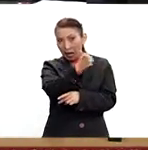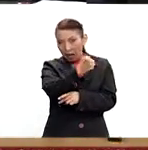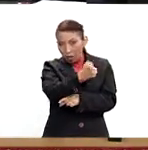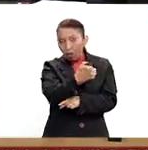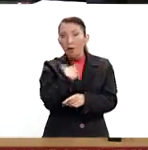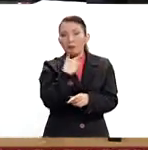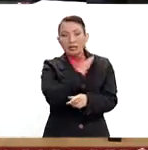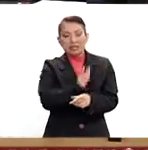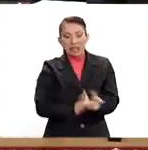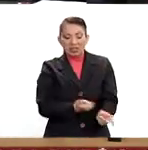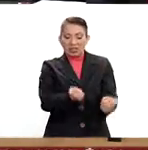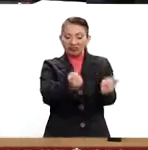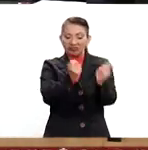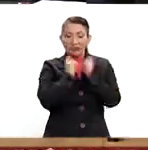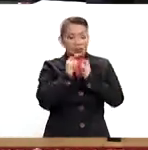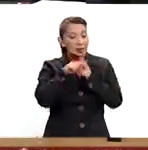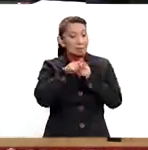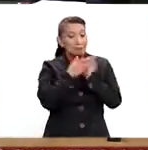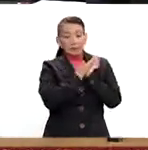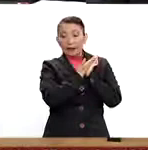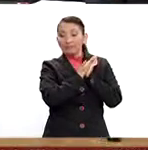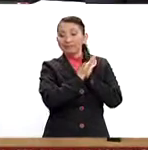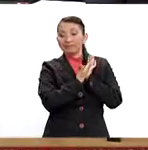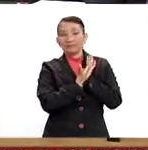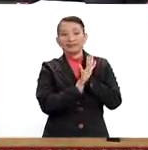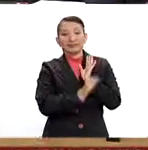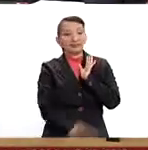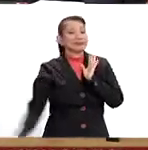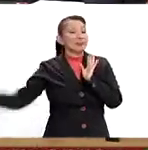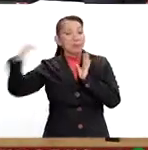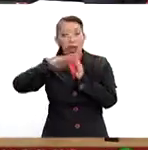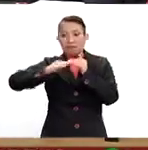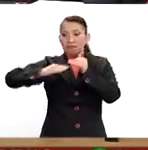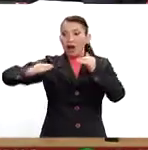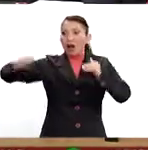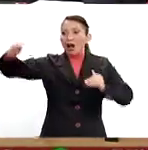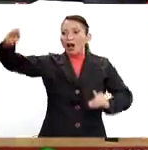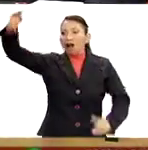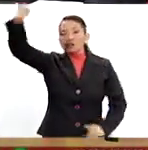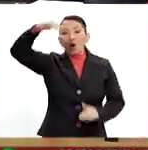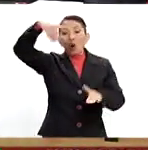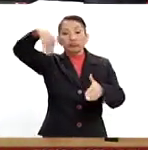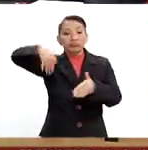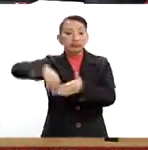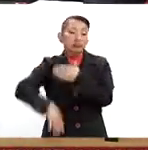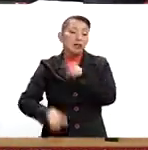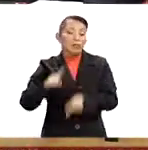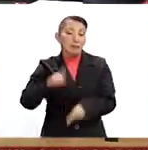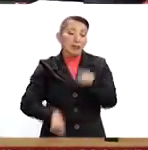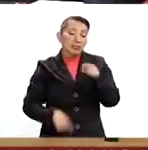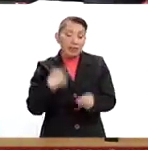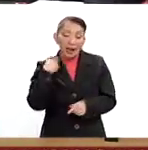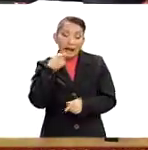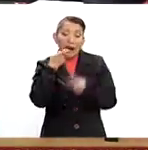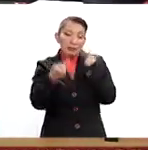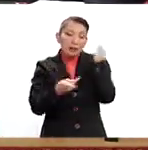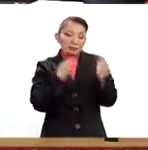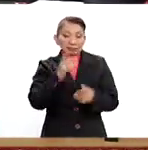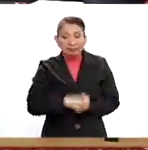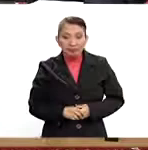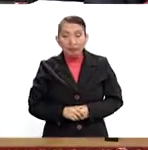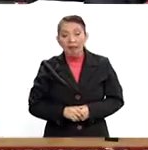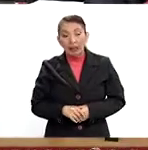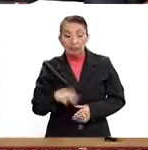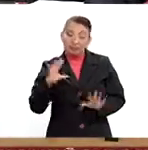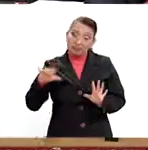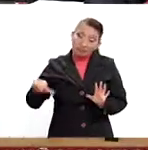y seguramente serán parteaguas de estas cifras que estás manejando para que se incrementen o para que se disminuyan dependiendo de los mensajes. Lo que es interesante